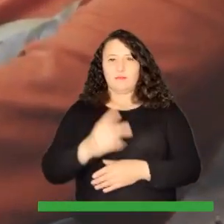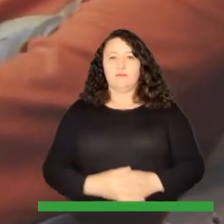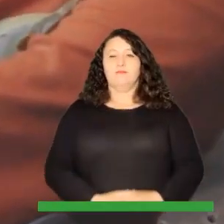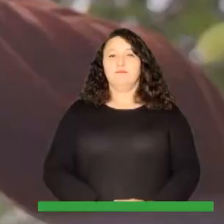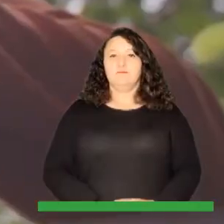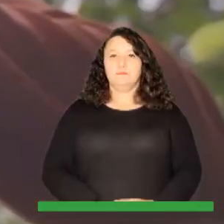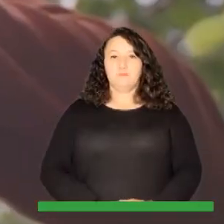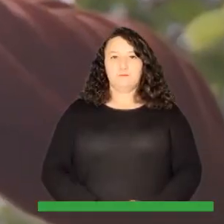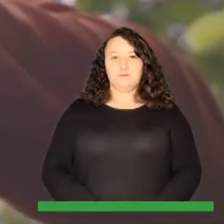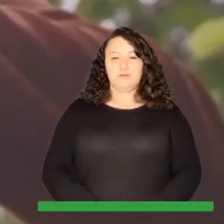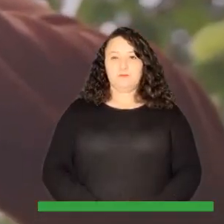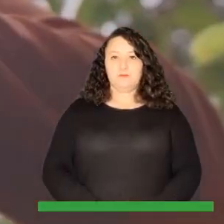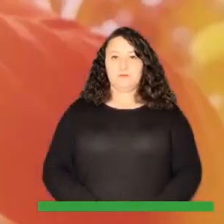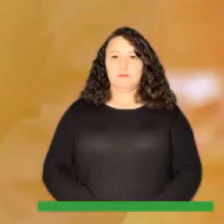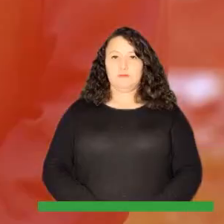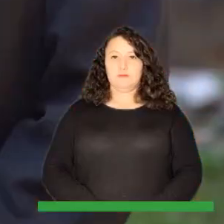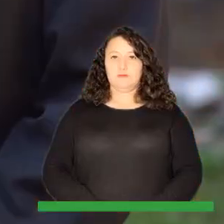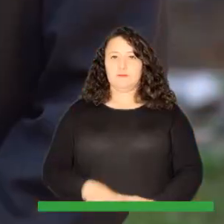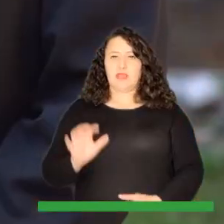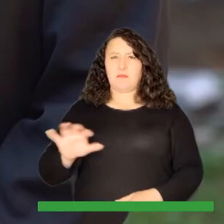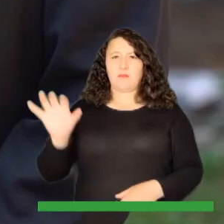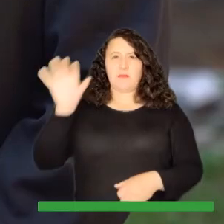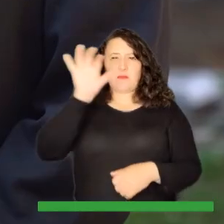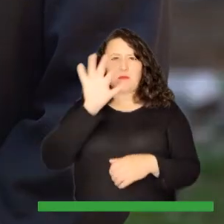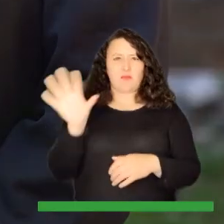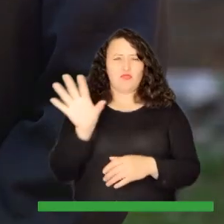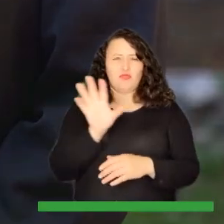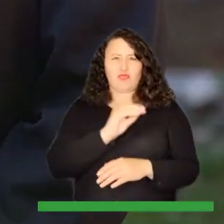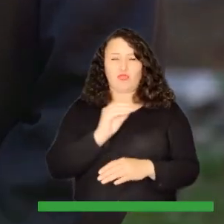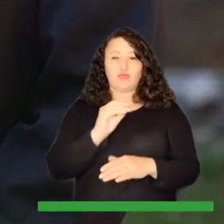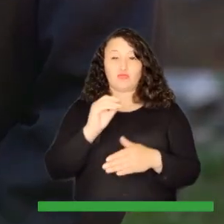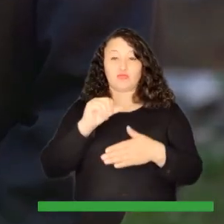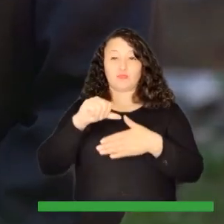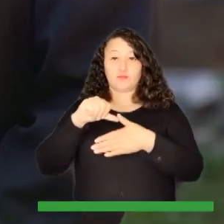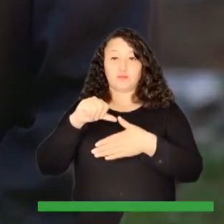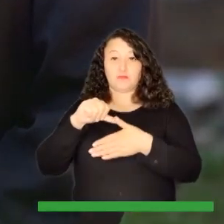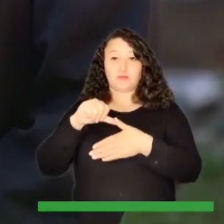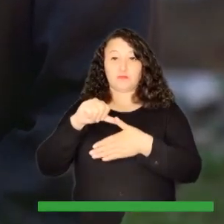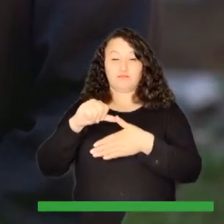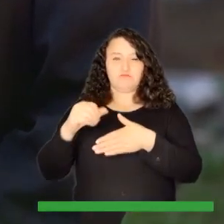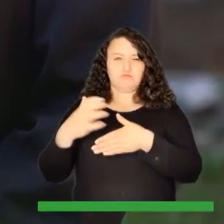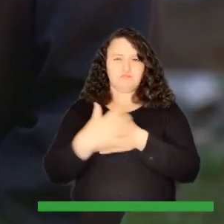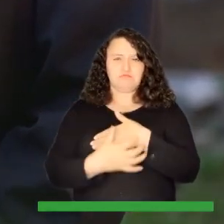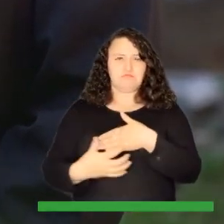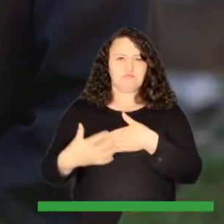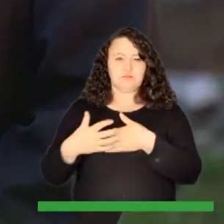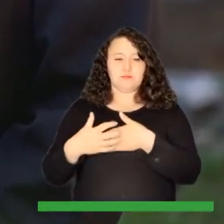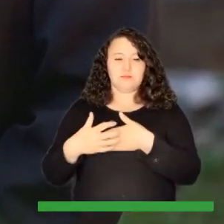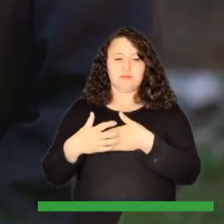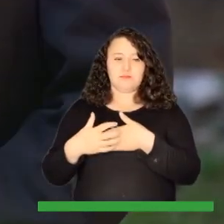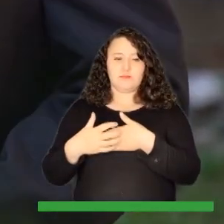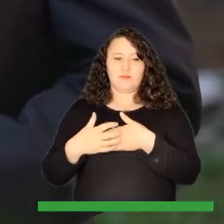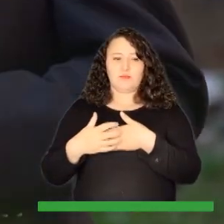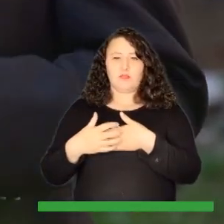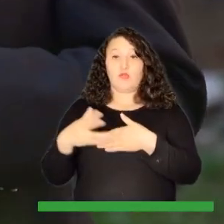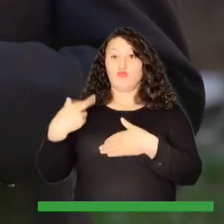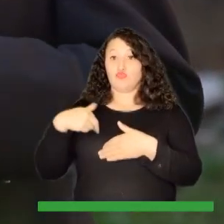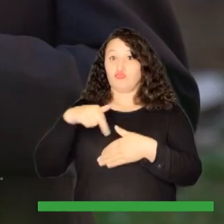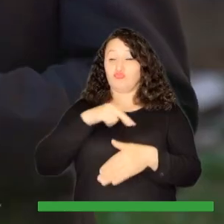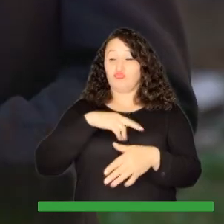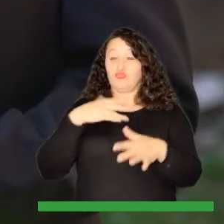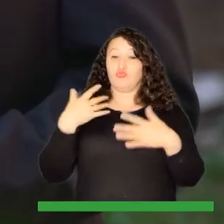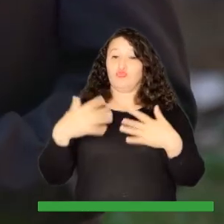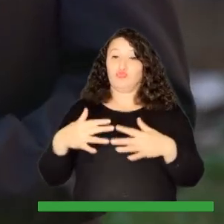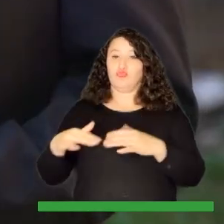vegetales. Con todos los países de América del Sur, nosotros tenemos